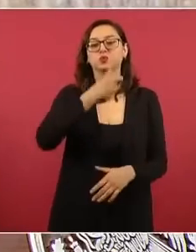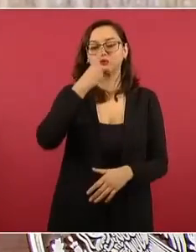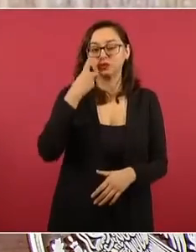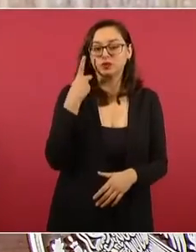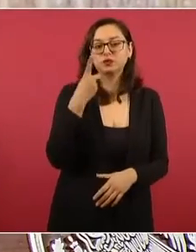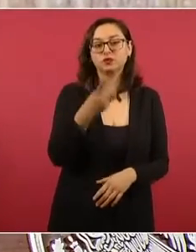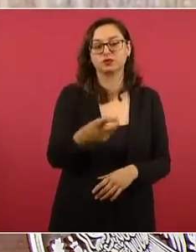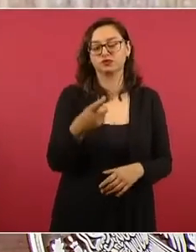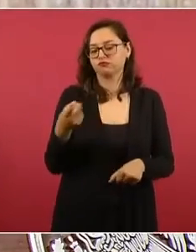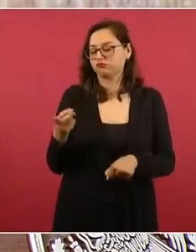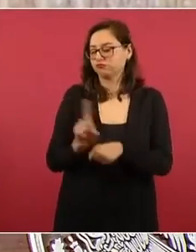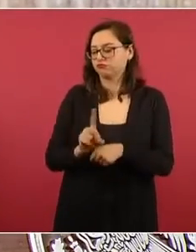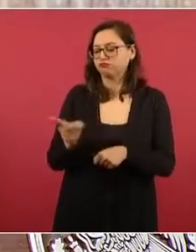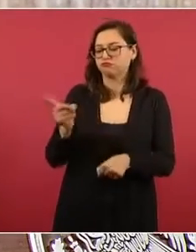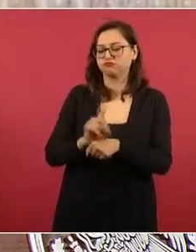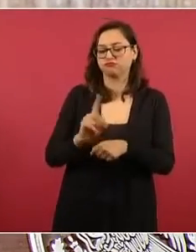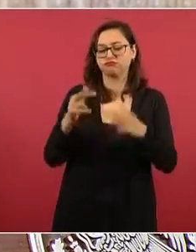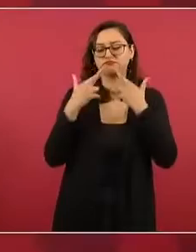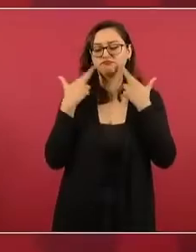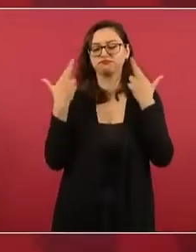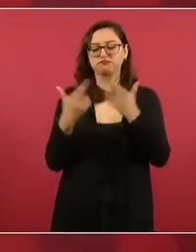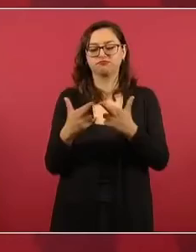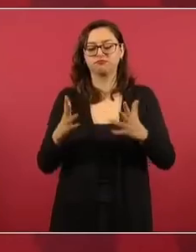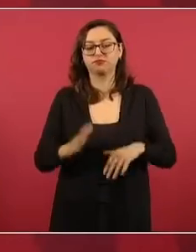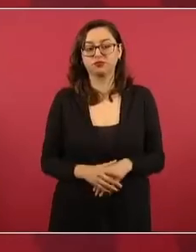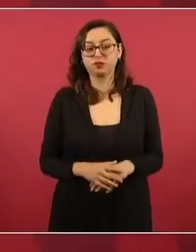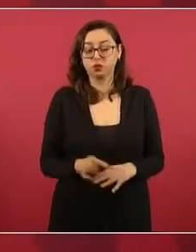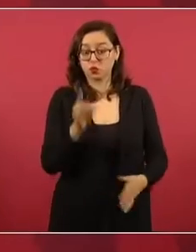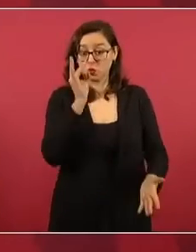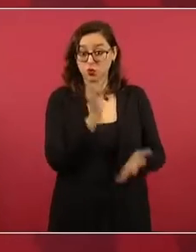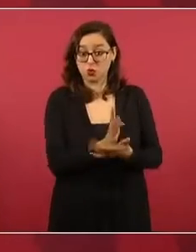seguridad, no es nada más el chofer